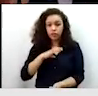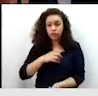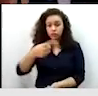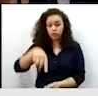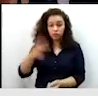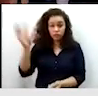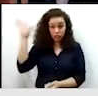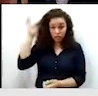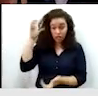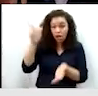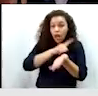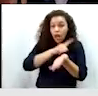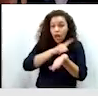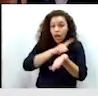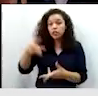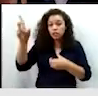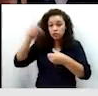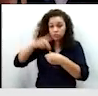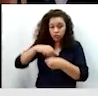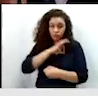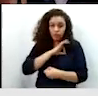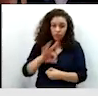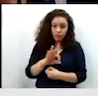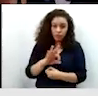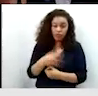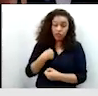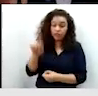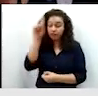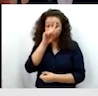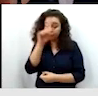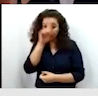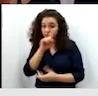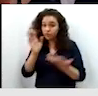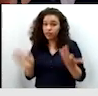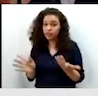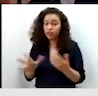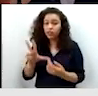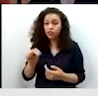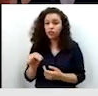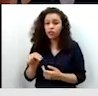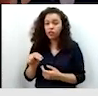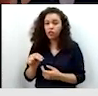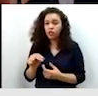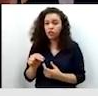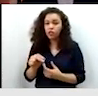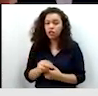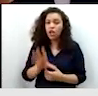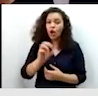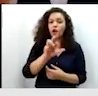cabello limpio que pueda hacer donación en ese caso, se lo recomendaría. Y si no, en este caso, iría más en un aspecto orgánico.